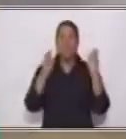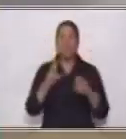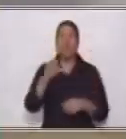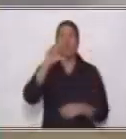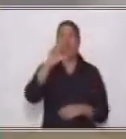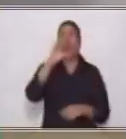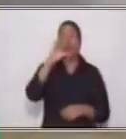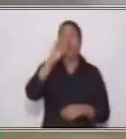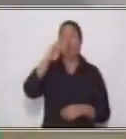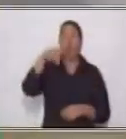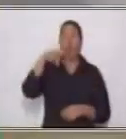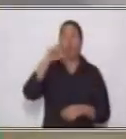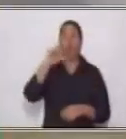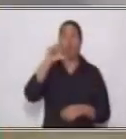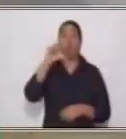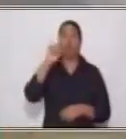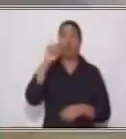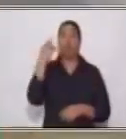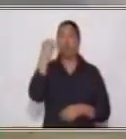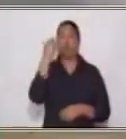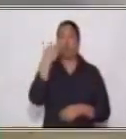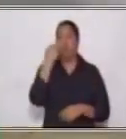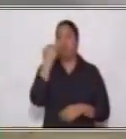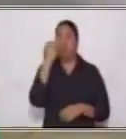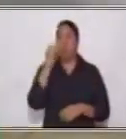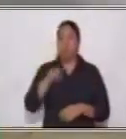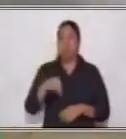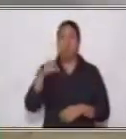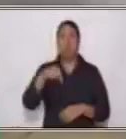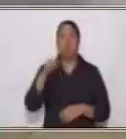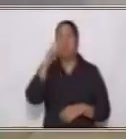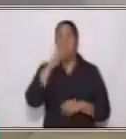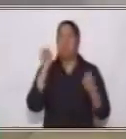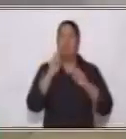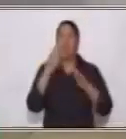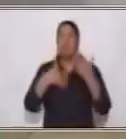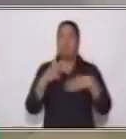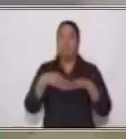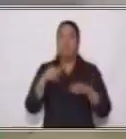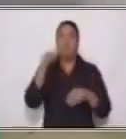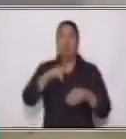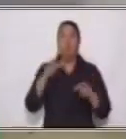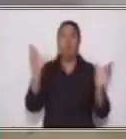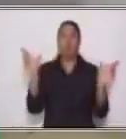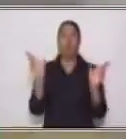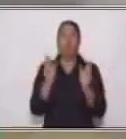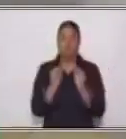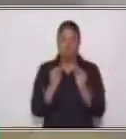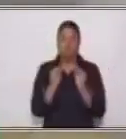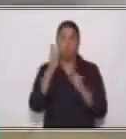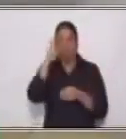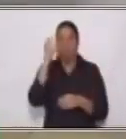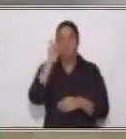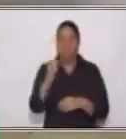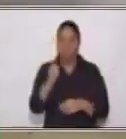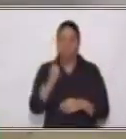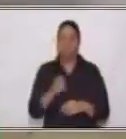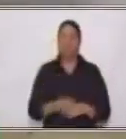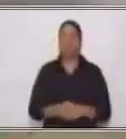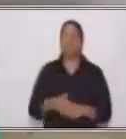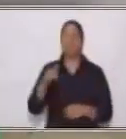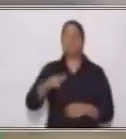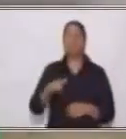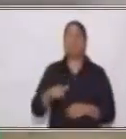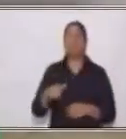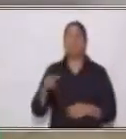de comunicación y lenguaje de primero básico. Si en casa hay alguna persona con discapacidad, este tema les ayudará a